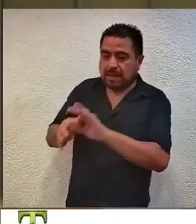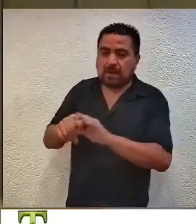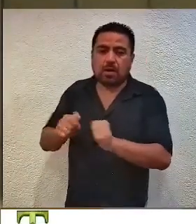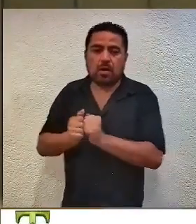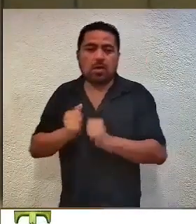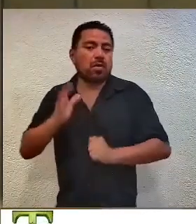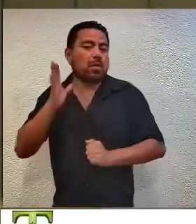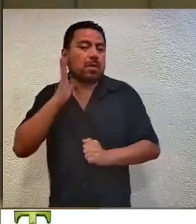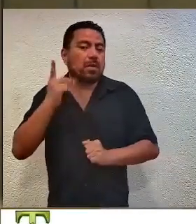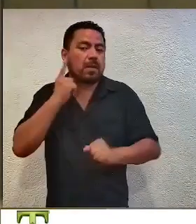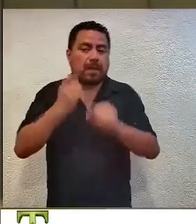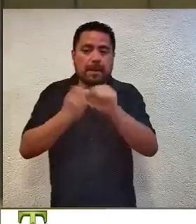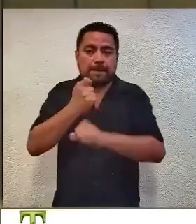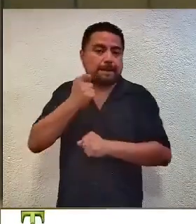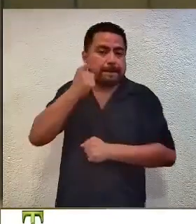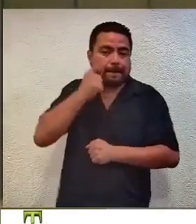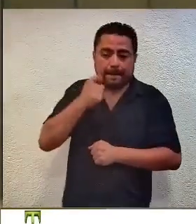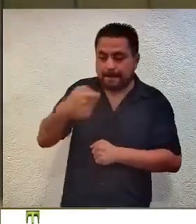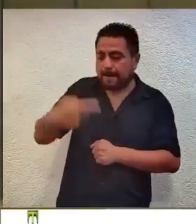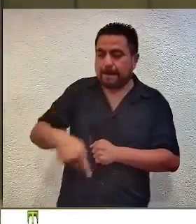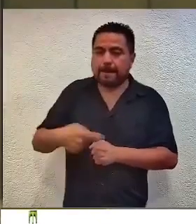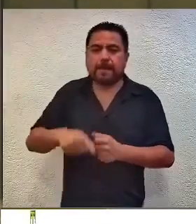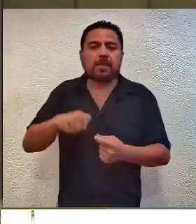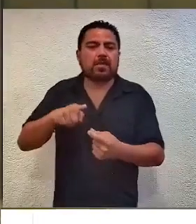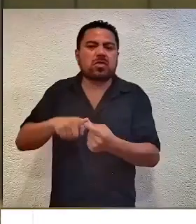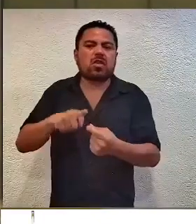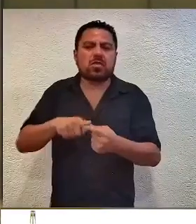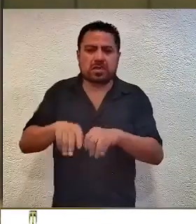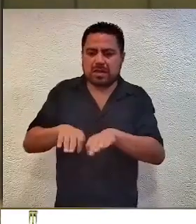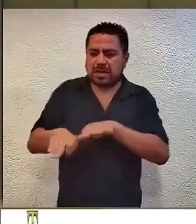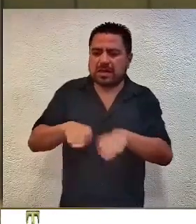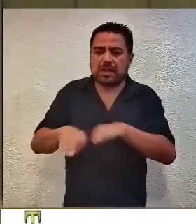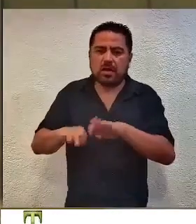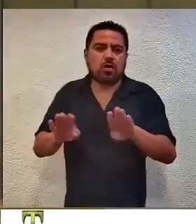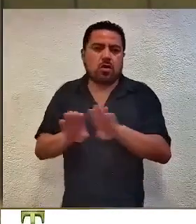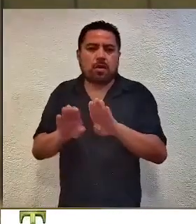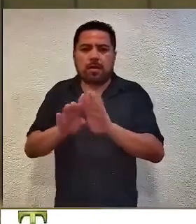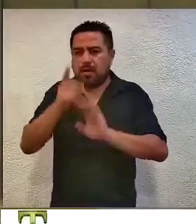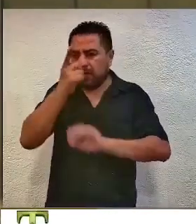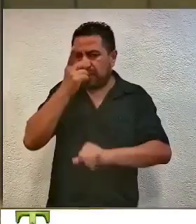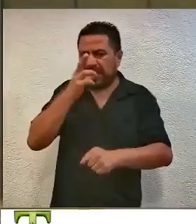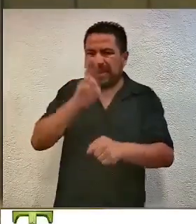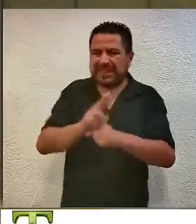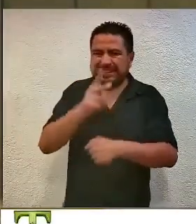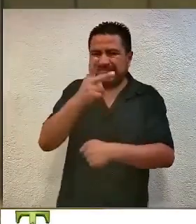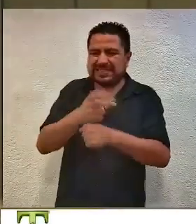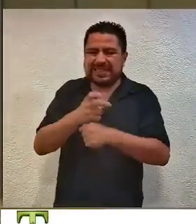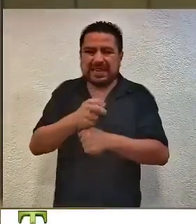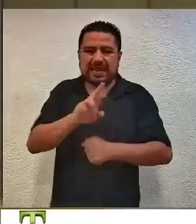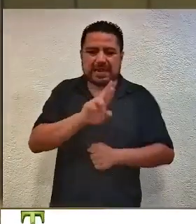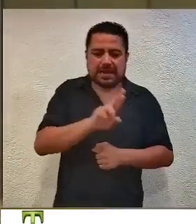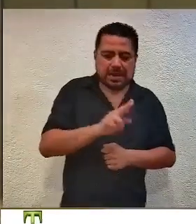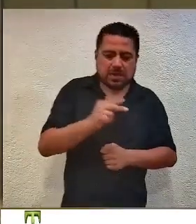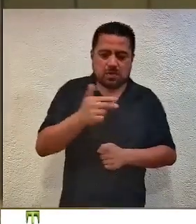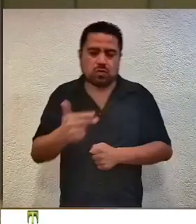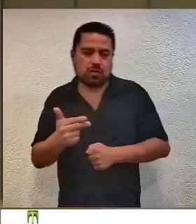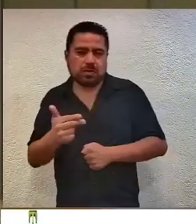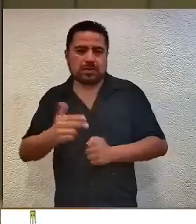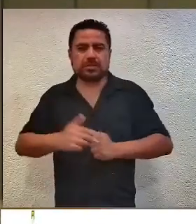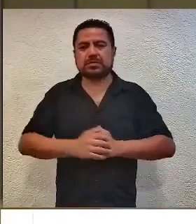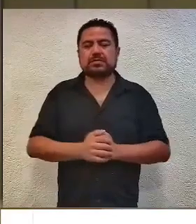Congreso del Estado de Guerrero, donde se desempeña como subdirectora de Recursos Humanos.